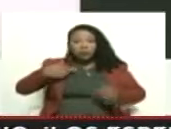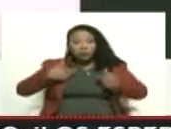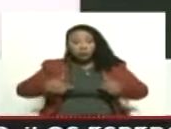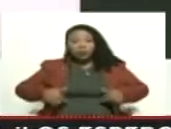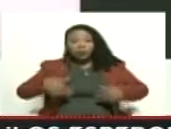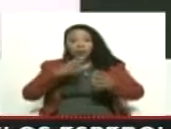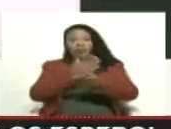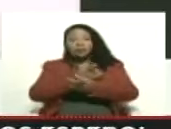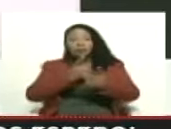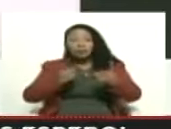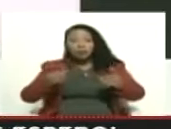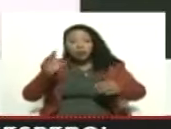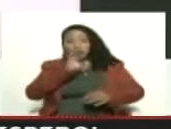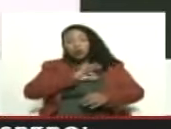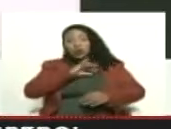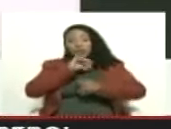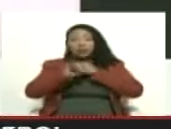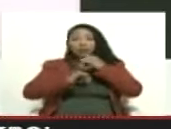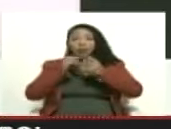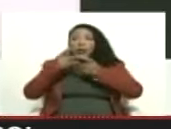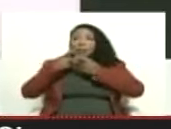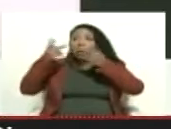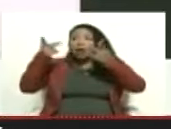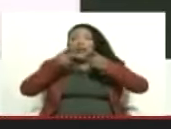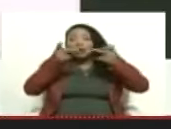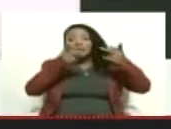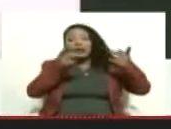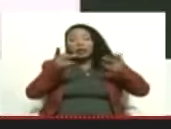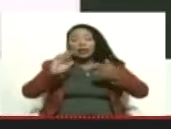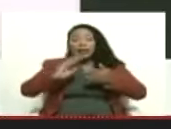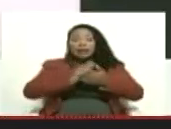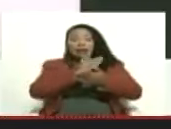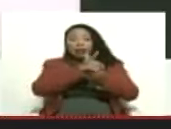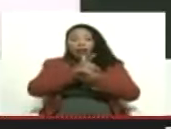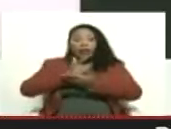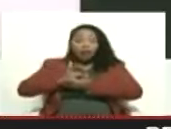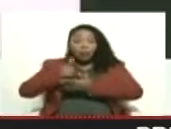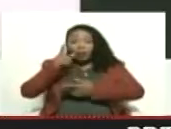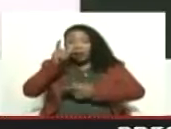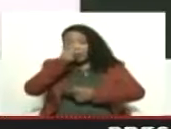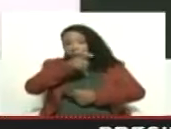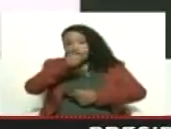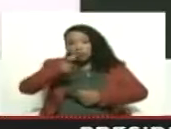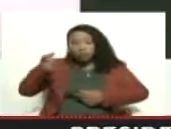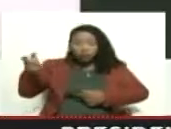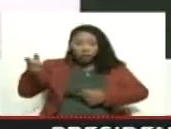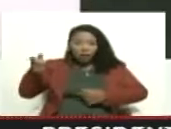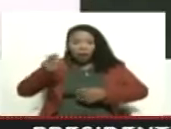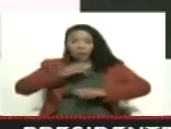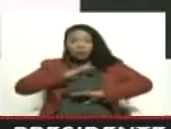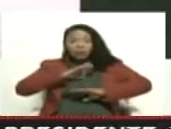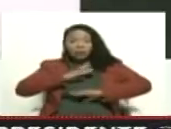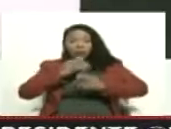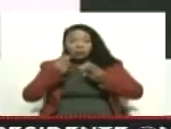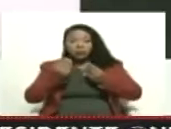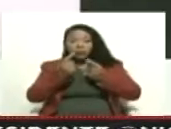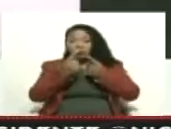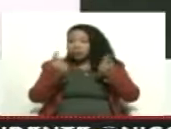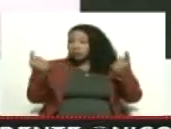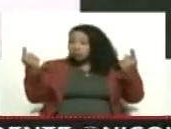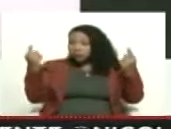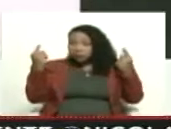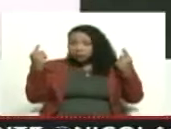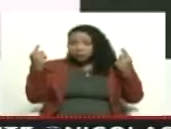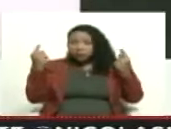la sociedad internacional el desarme nuclear el equilibrio ecológico y los bienes jurídicos ambientales como patrimonio común y